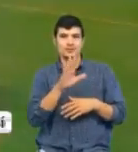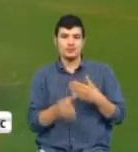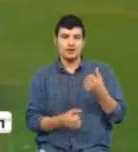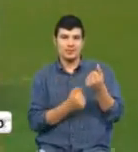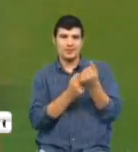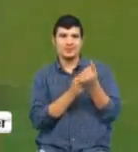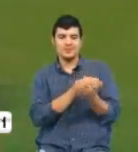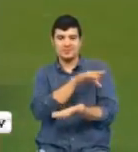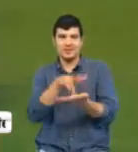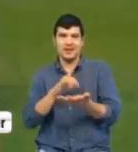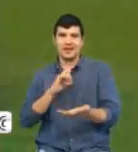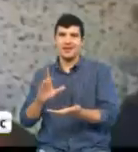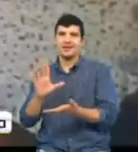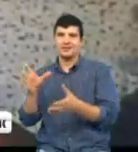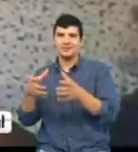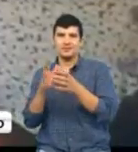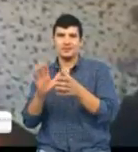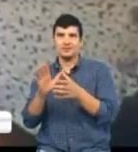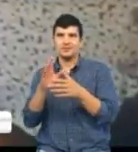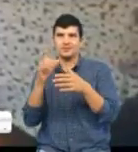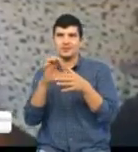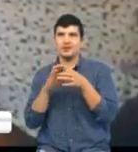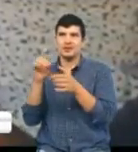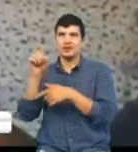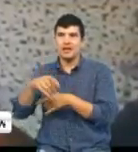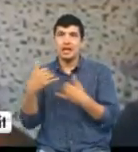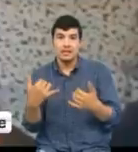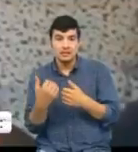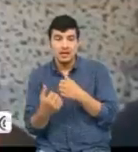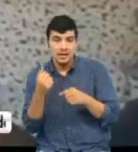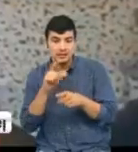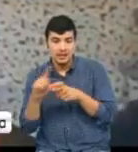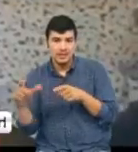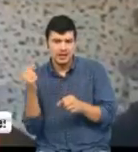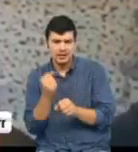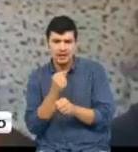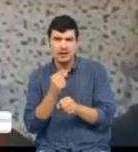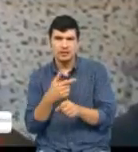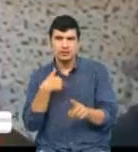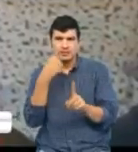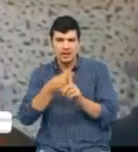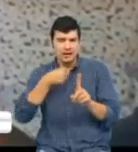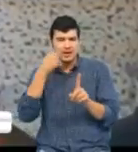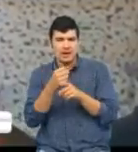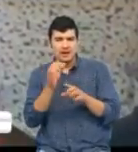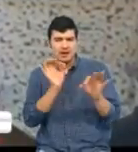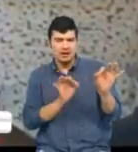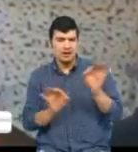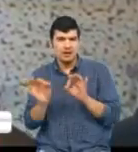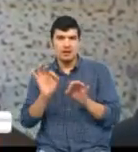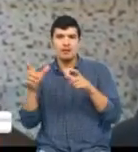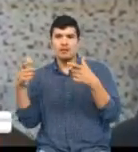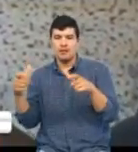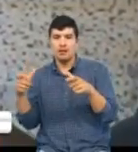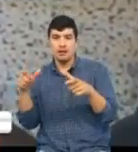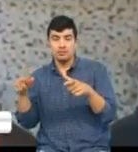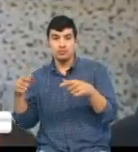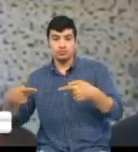aparecerá por primera vez entre los convocados. Hemos trabajado de la mejor manera esta semana, he estado tratando de prepararme para que en el partido nos vaya muy